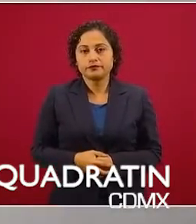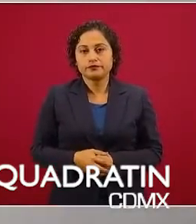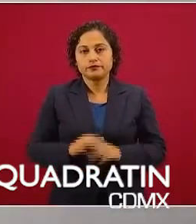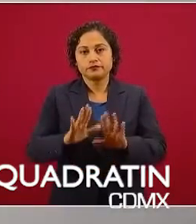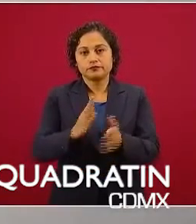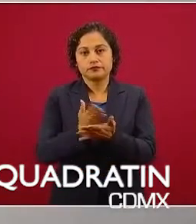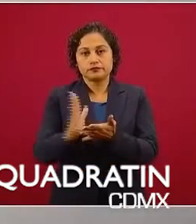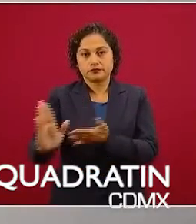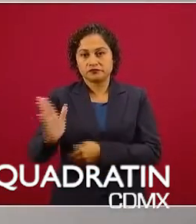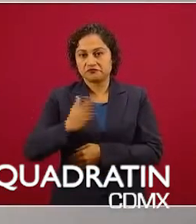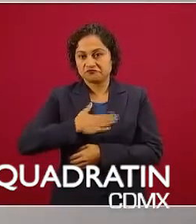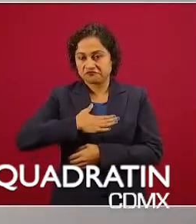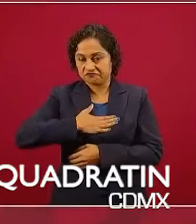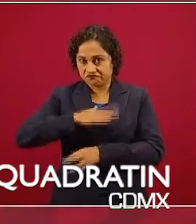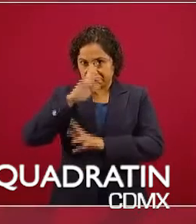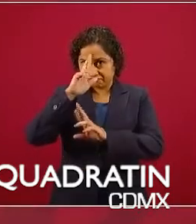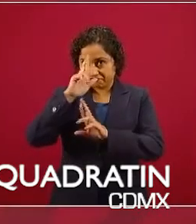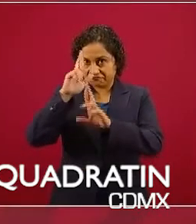todo respeto, si es el Senado,